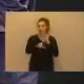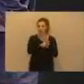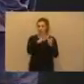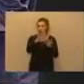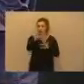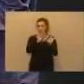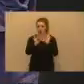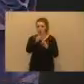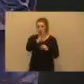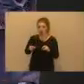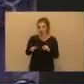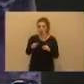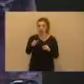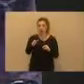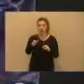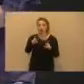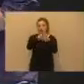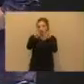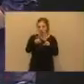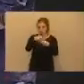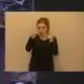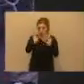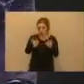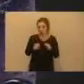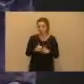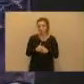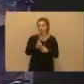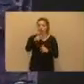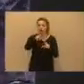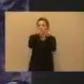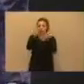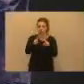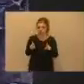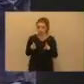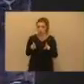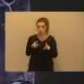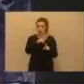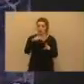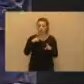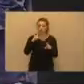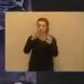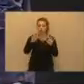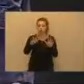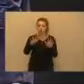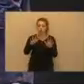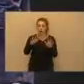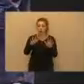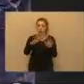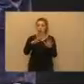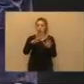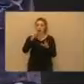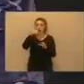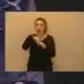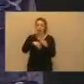seleccionar el personal de estos organismos públicos, de estos organismos dependientes con diversas figuras jurídicas, pero dependientes del